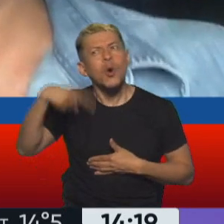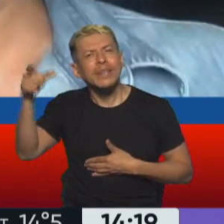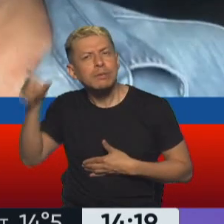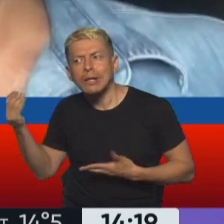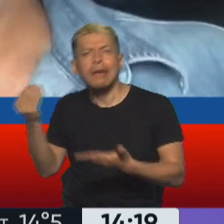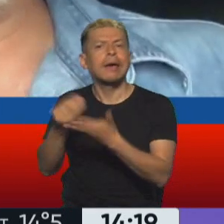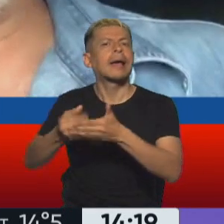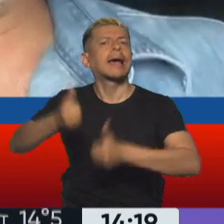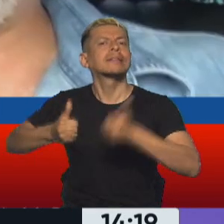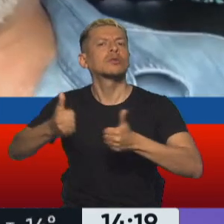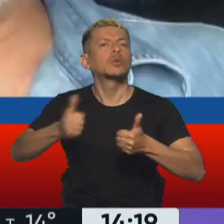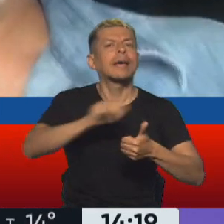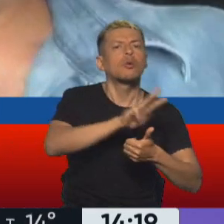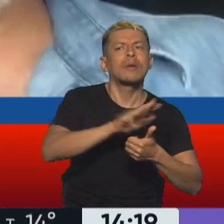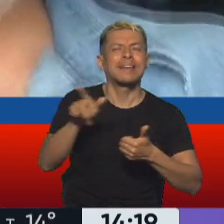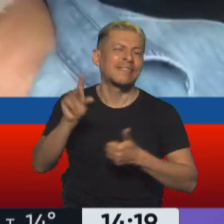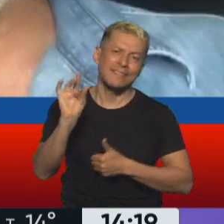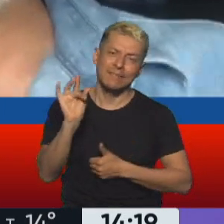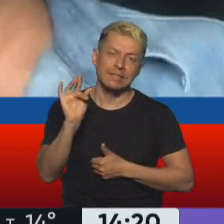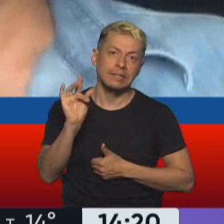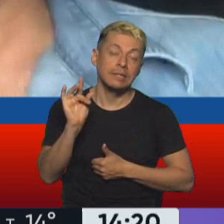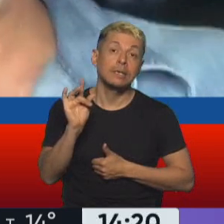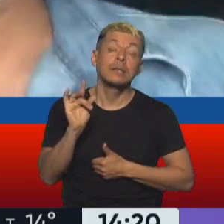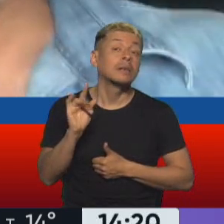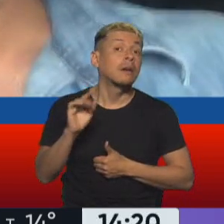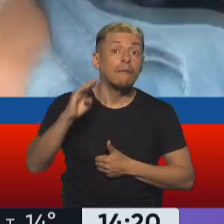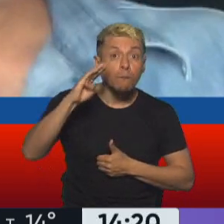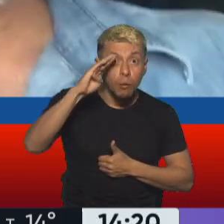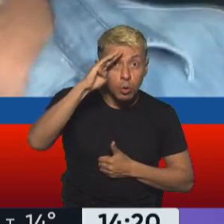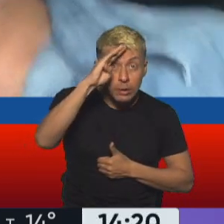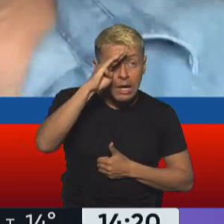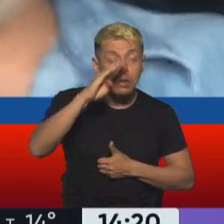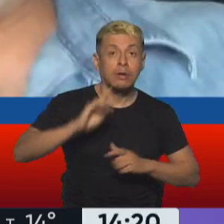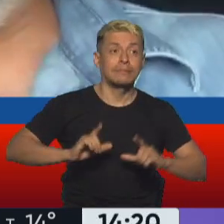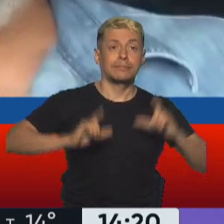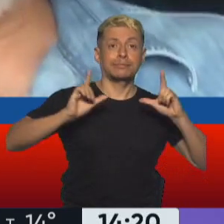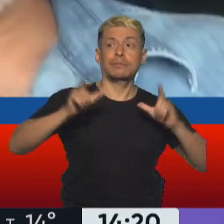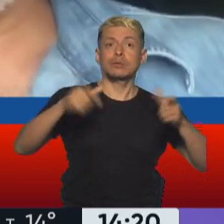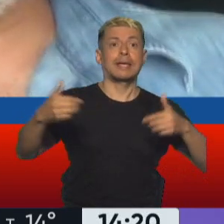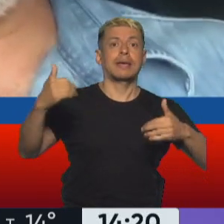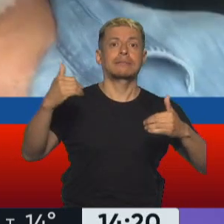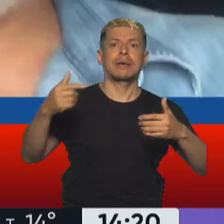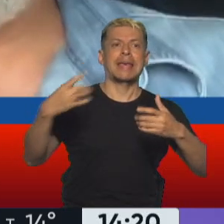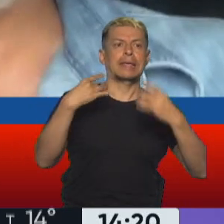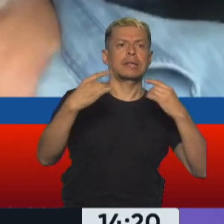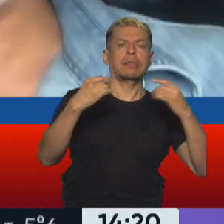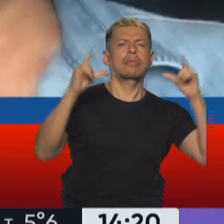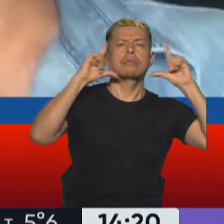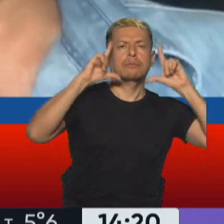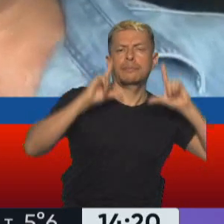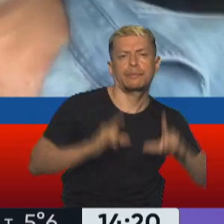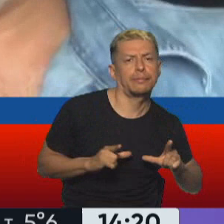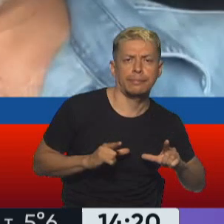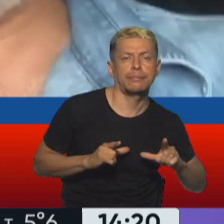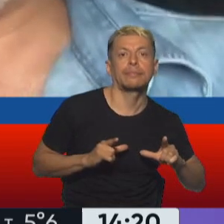Sería necesario que Bolsonaro perdiera mucho de su apoyo electoral hoy para que haga espacio para